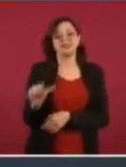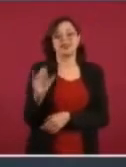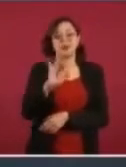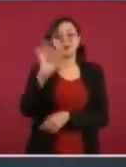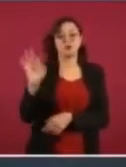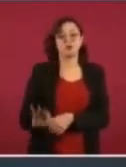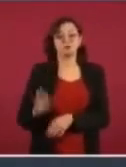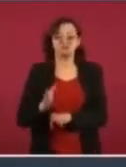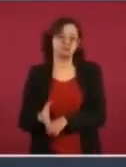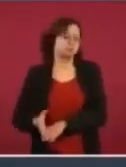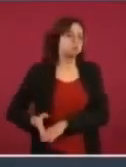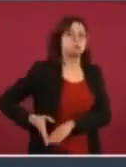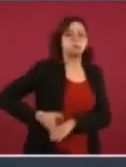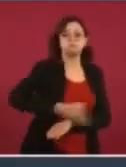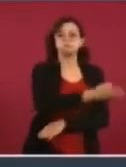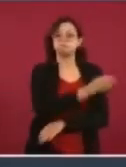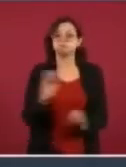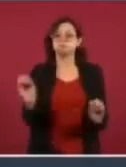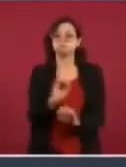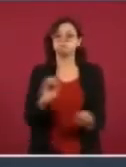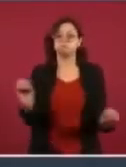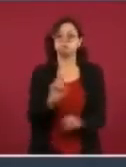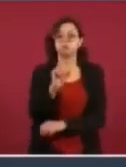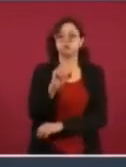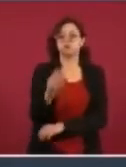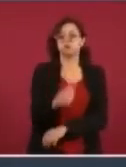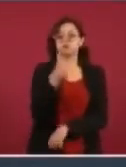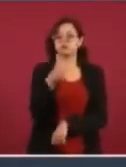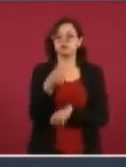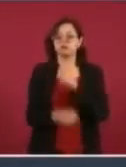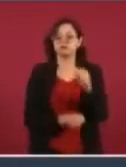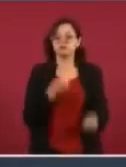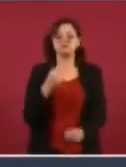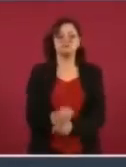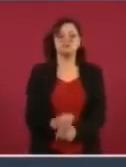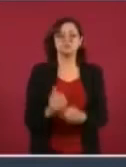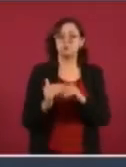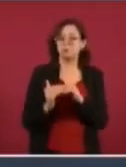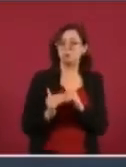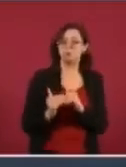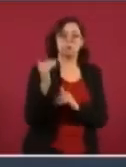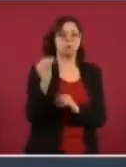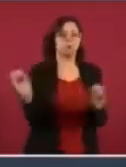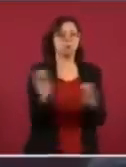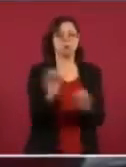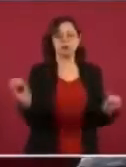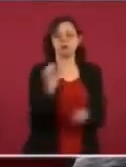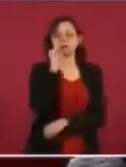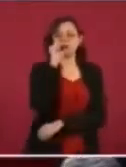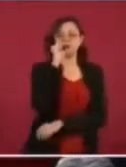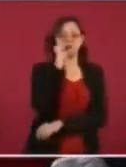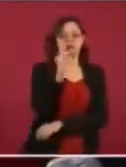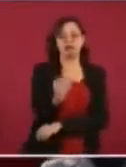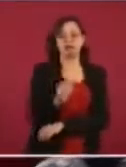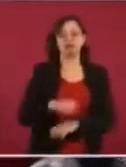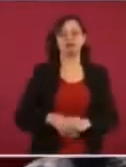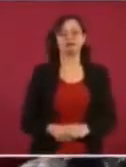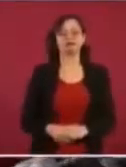como no había ocurrido en 36 años de neoliberalismo.